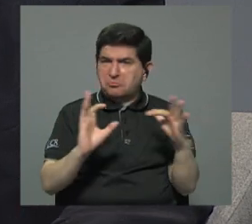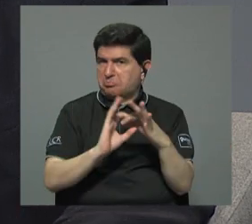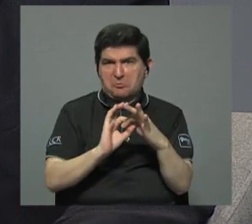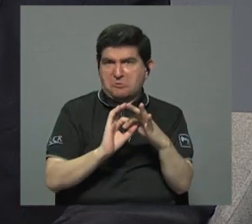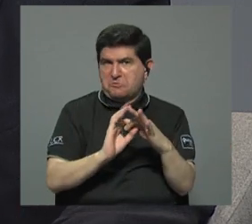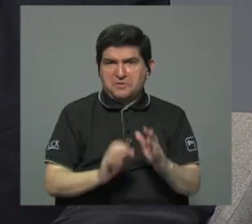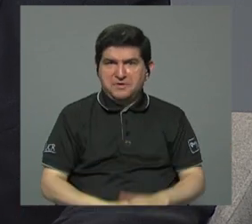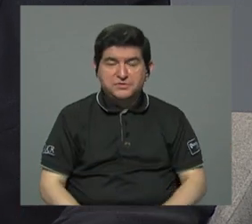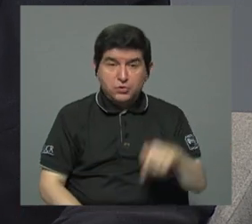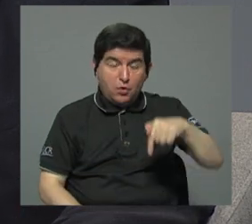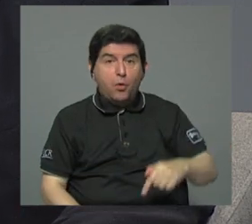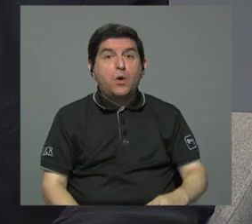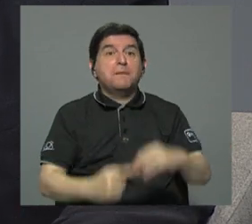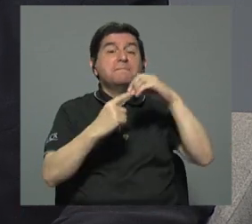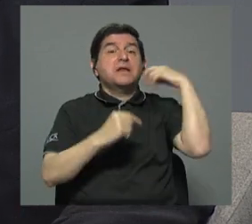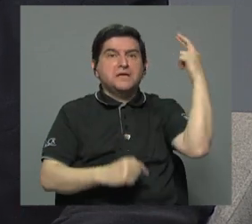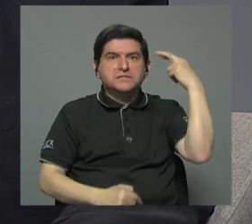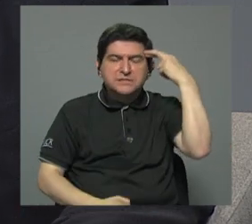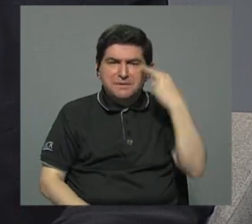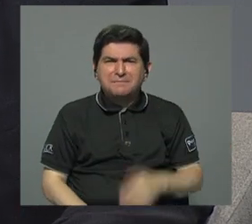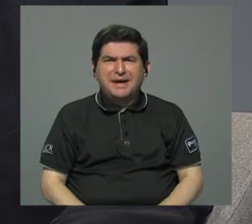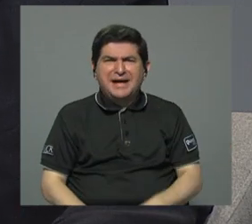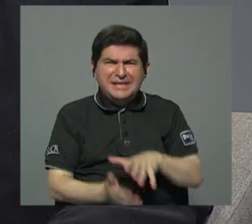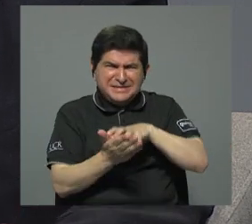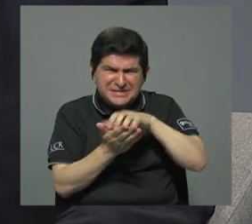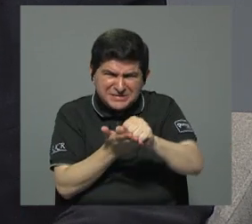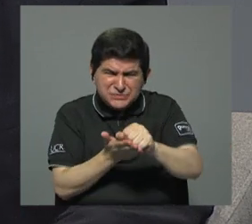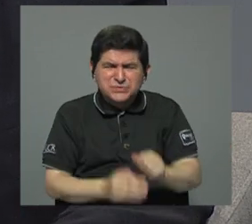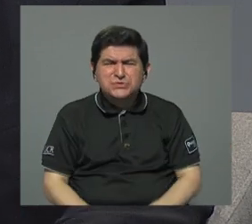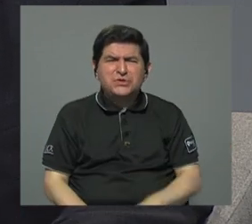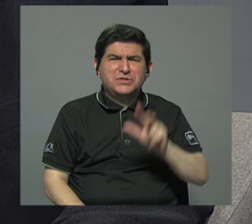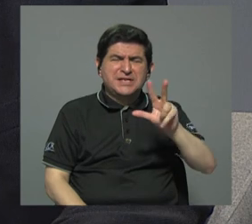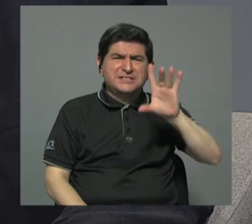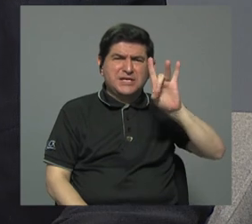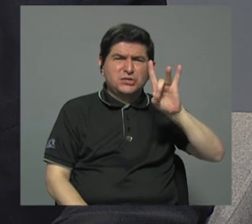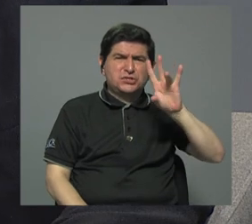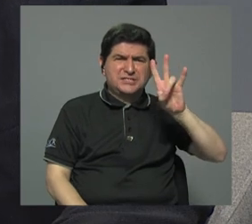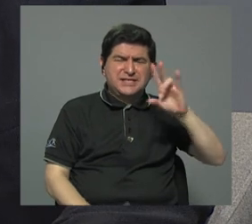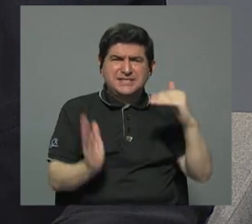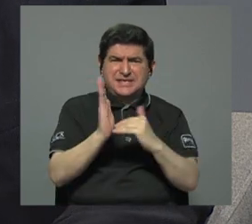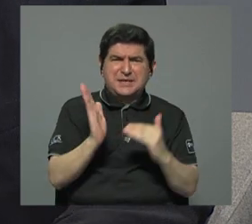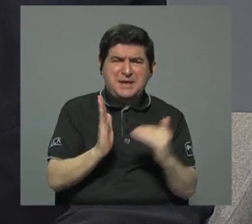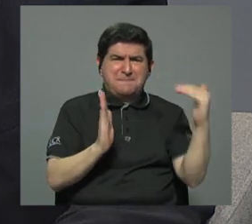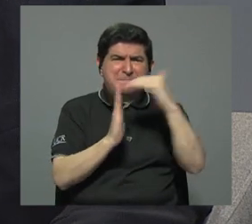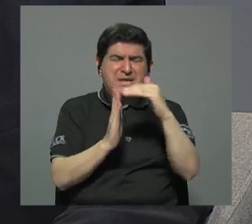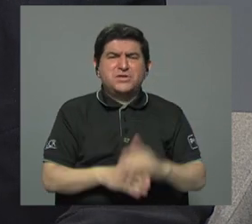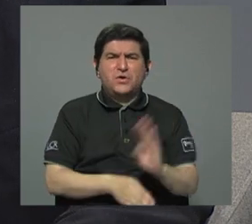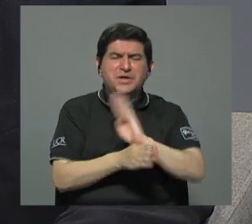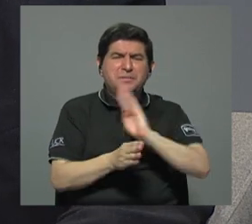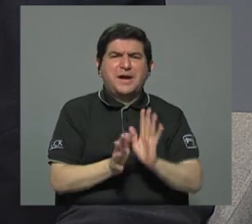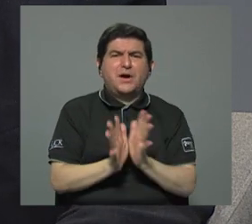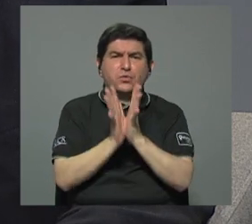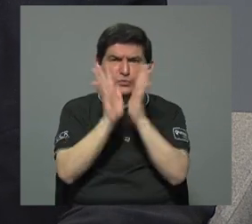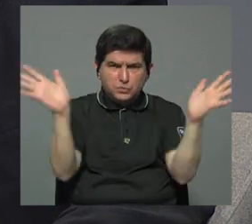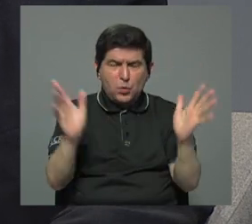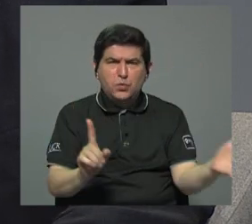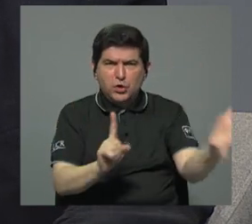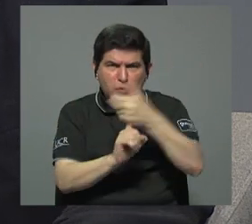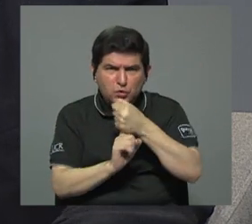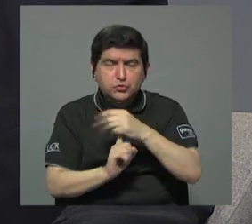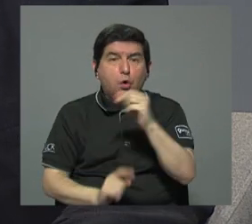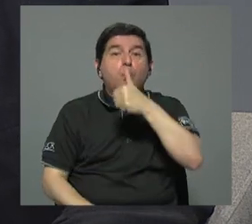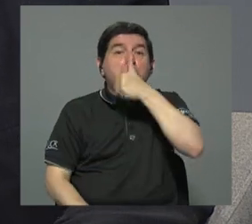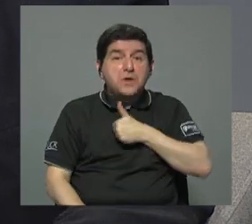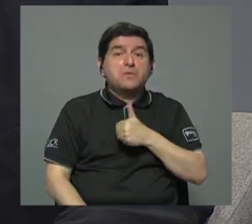y que hoy es una de las principales causas de ruina. Casi 387 mil millones confiscaron los bancos públicos y